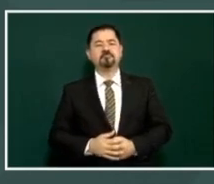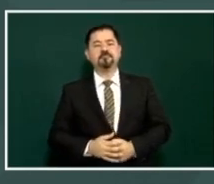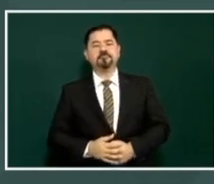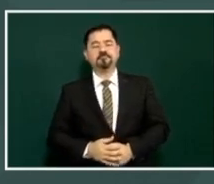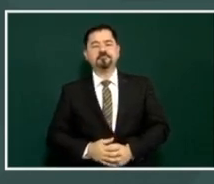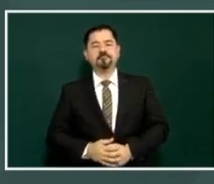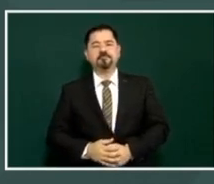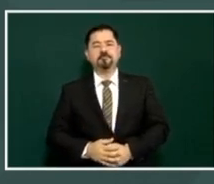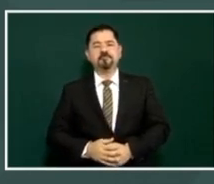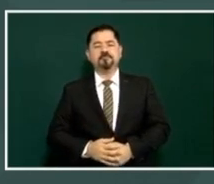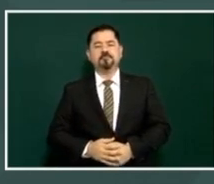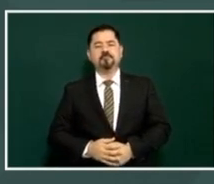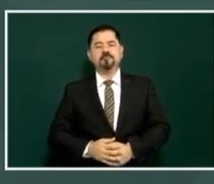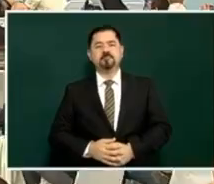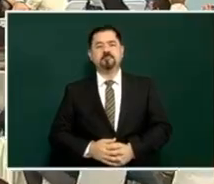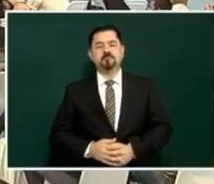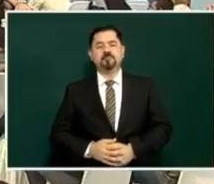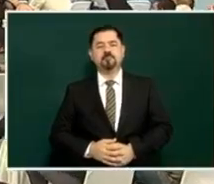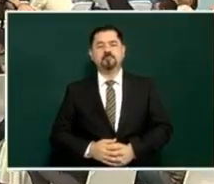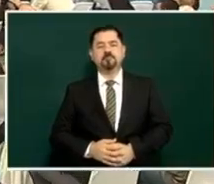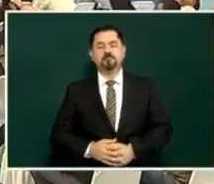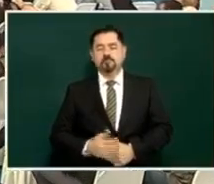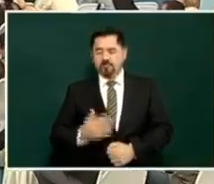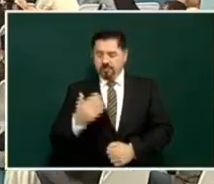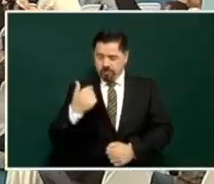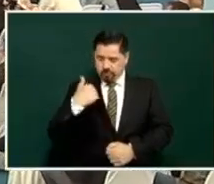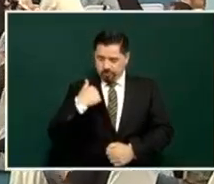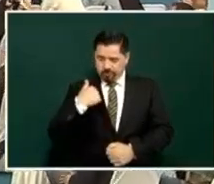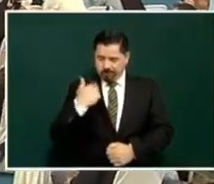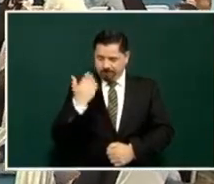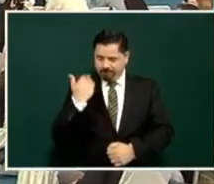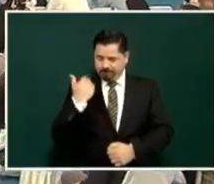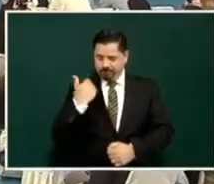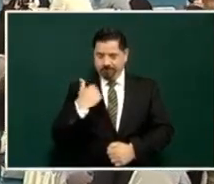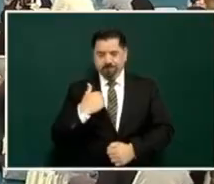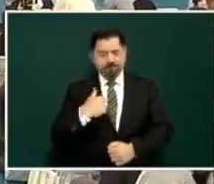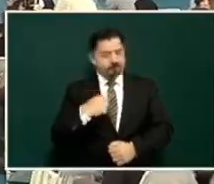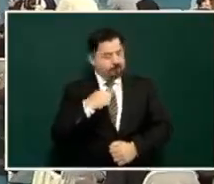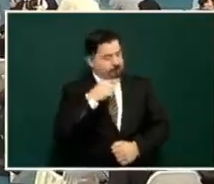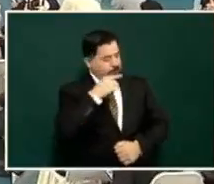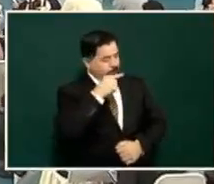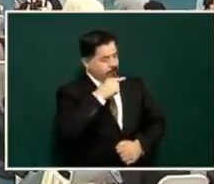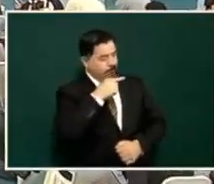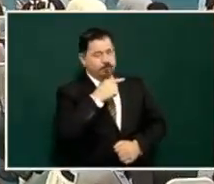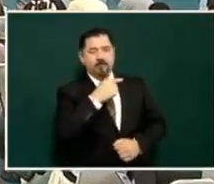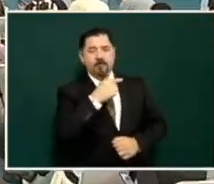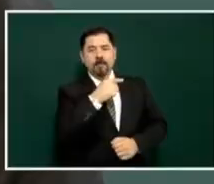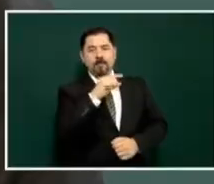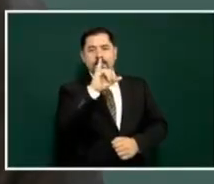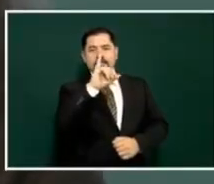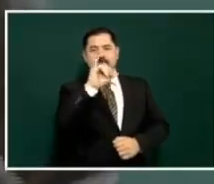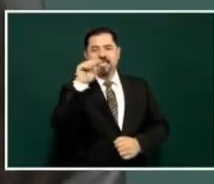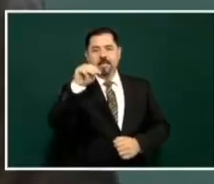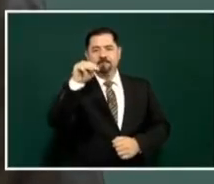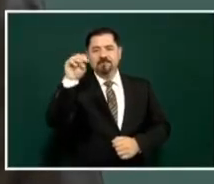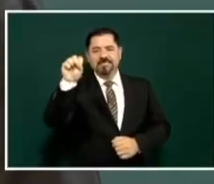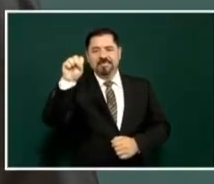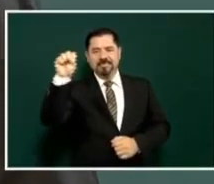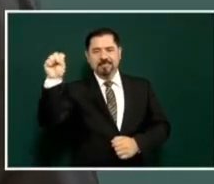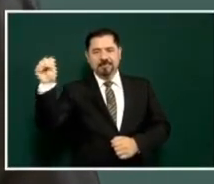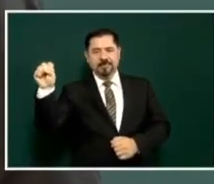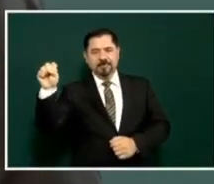especial. Emití una recomendación al Instituto Mexicano del Seguro Social para que